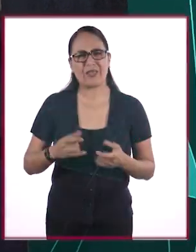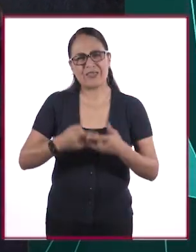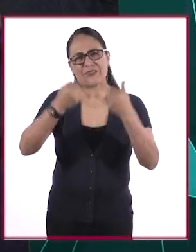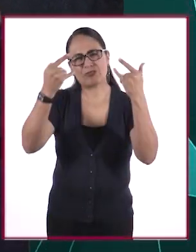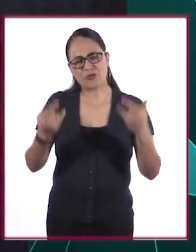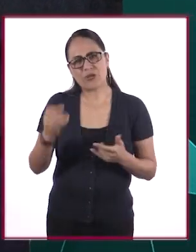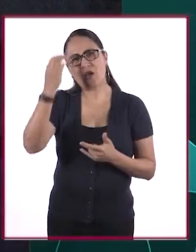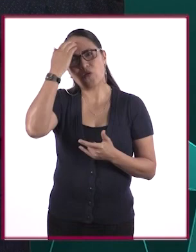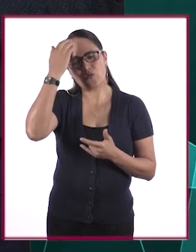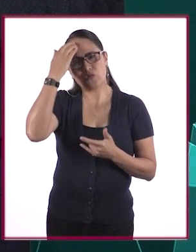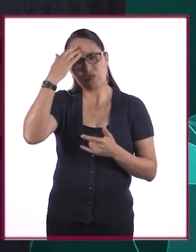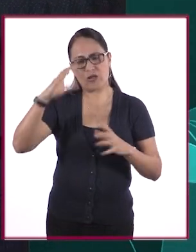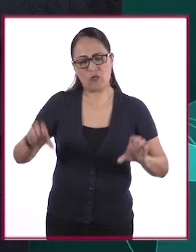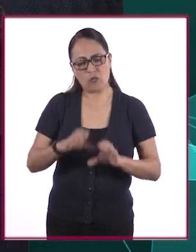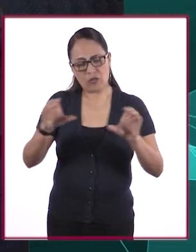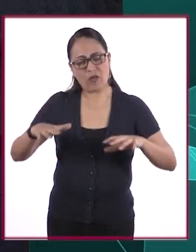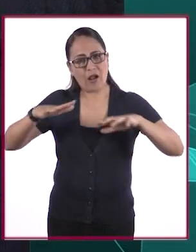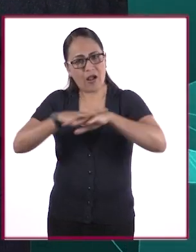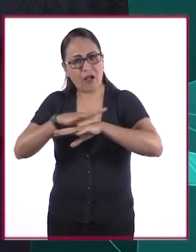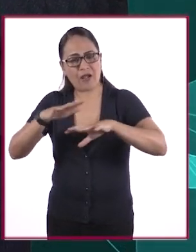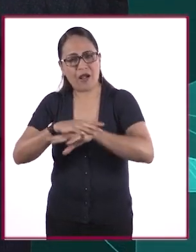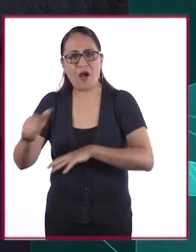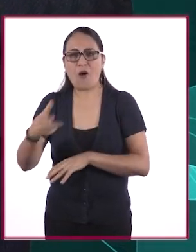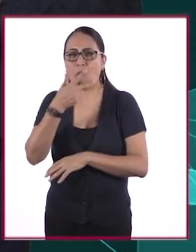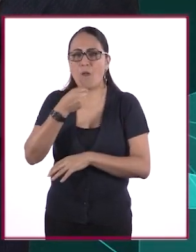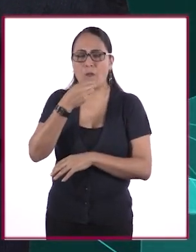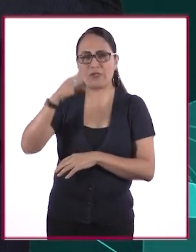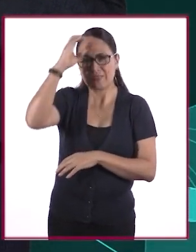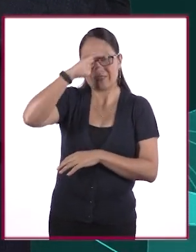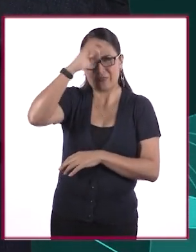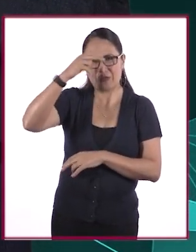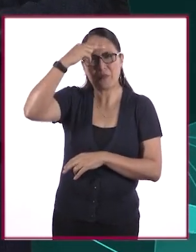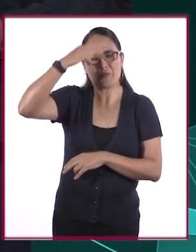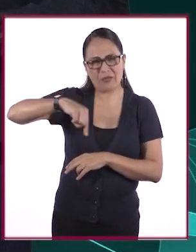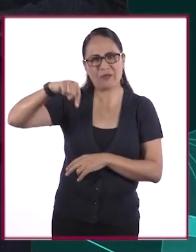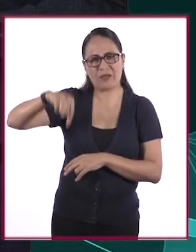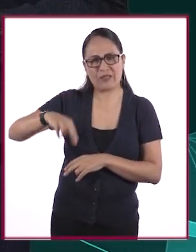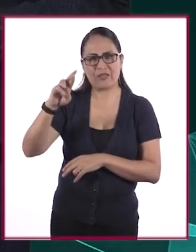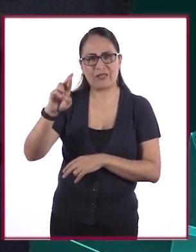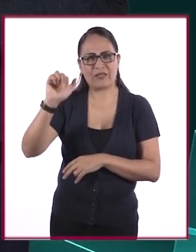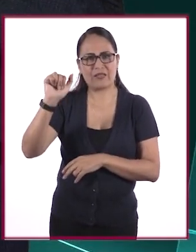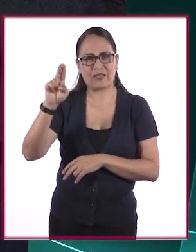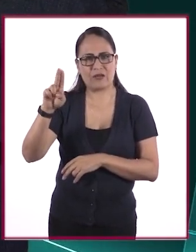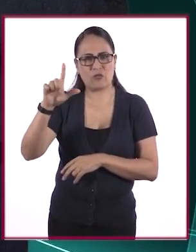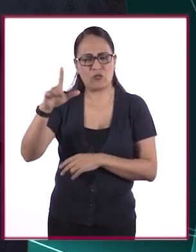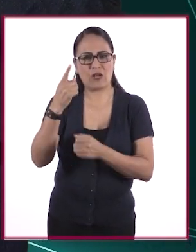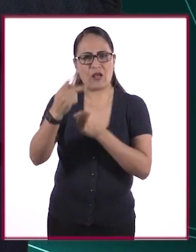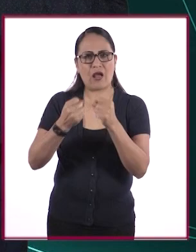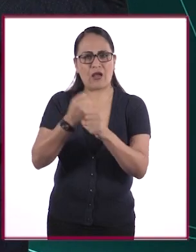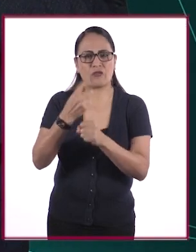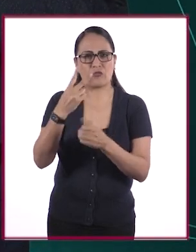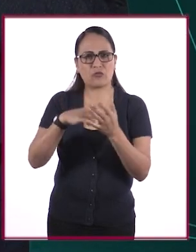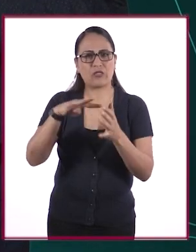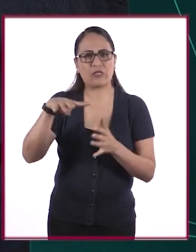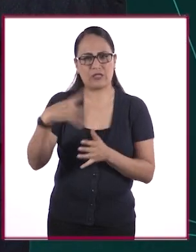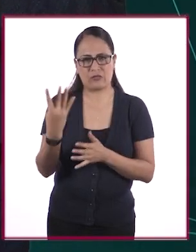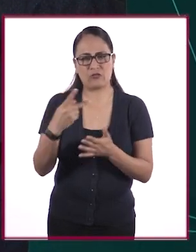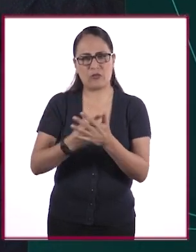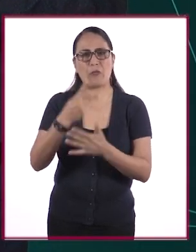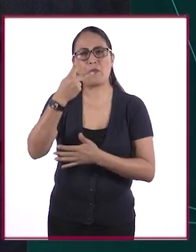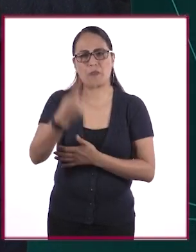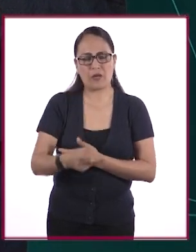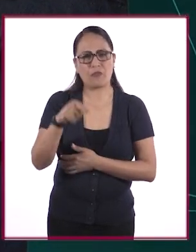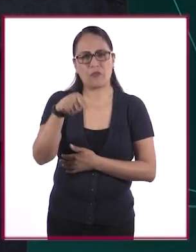y evolución de las computadoras, hablaremos con el científico mexicano Raúl Rojas, que en 2014 recibió el premio Tony Sale de la